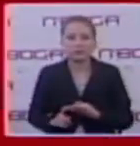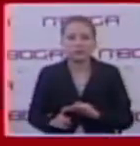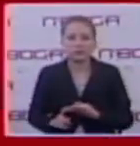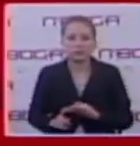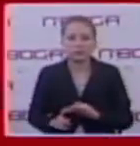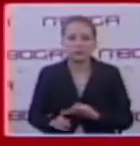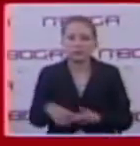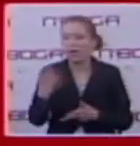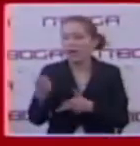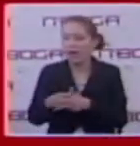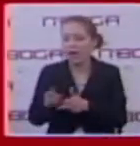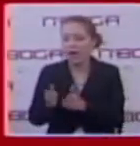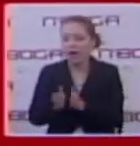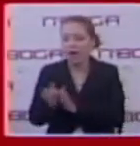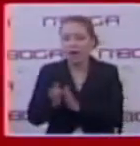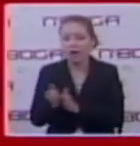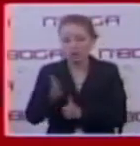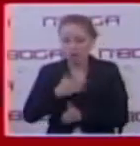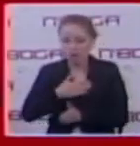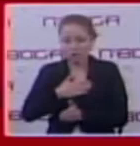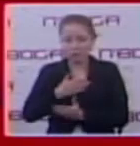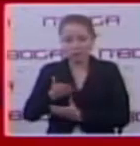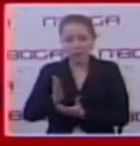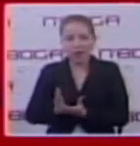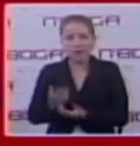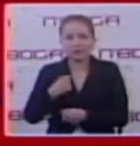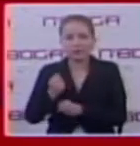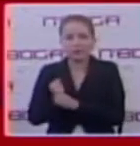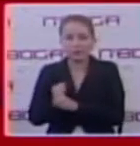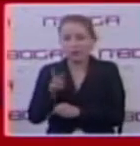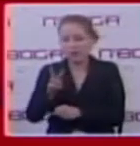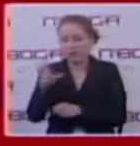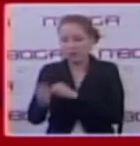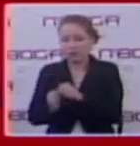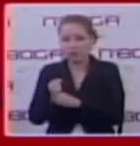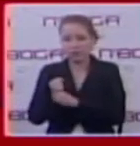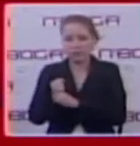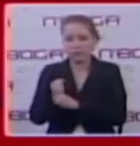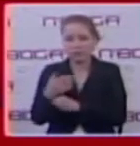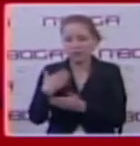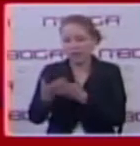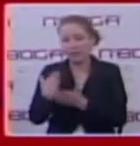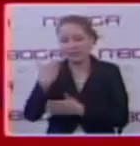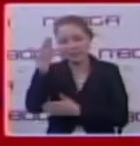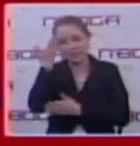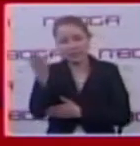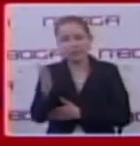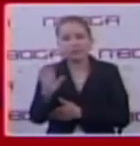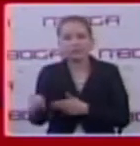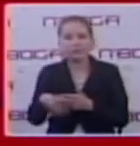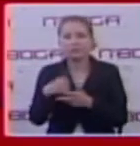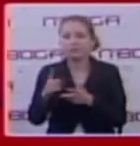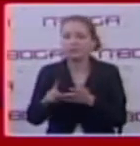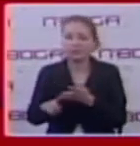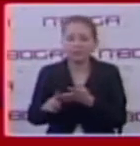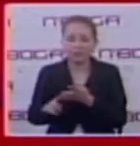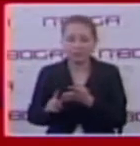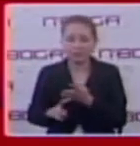La parte de cacao manejo yo, que trabajo más o menos 25 años en esto. La parte,